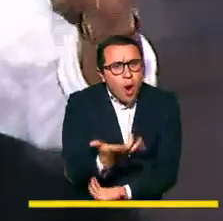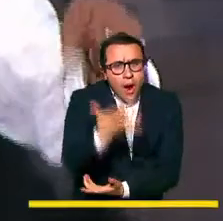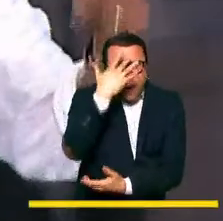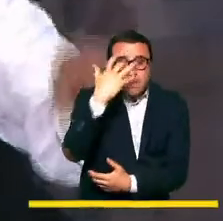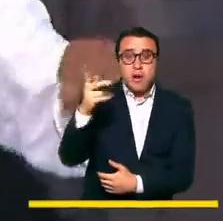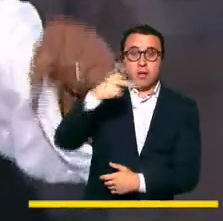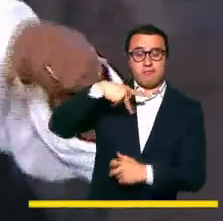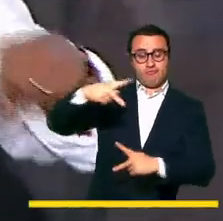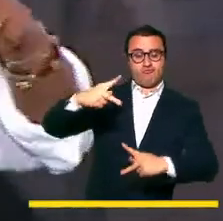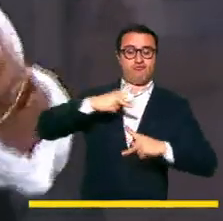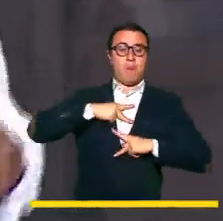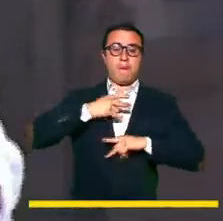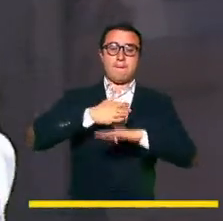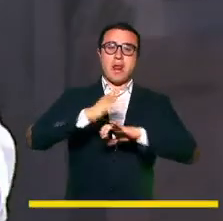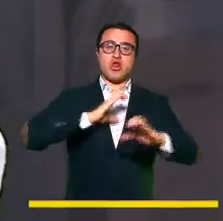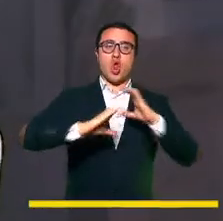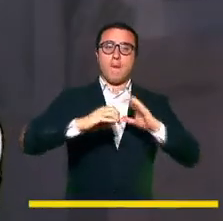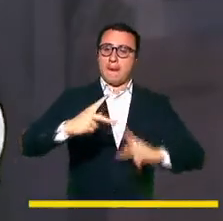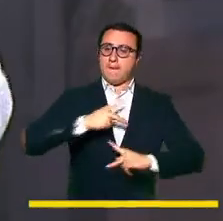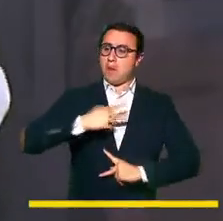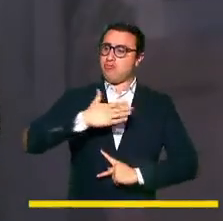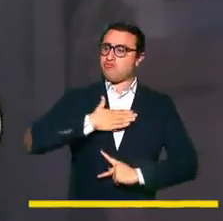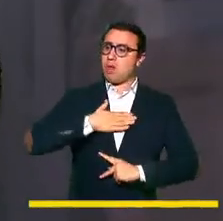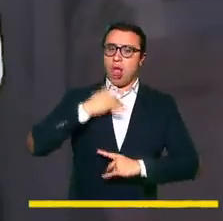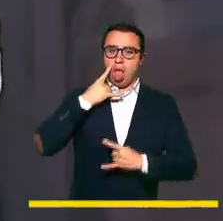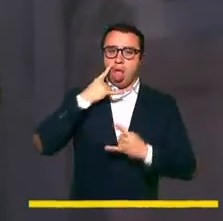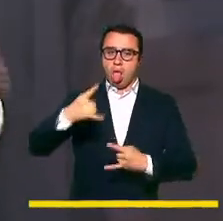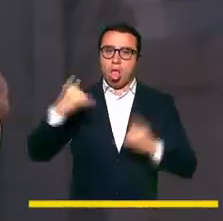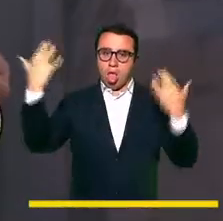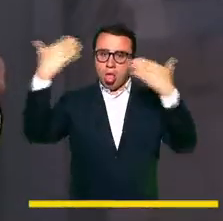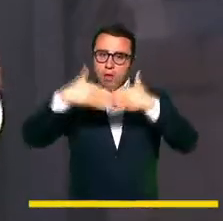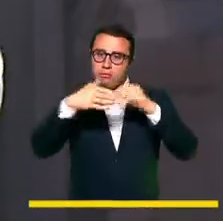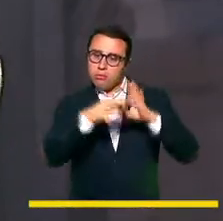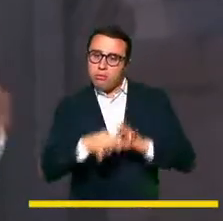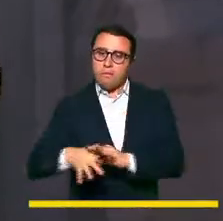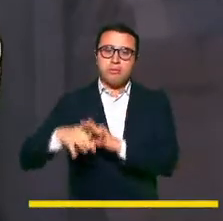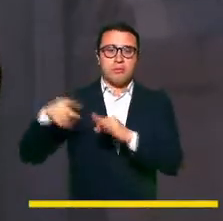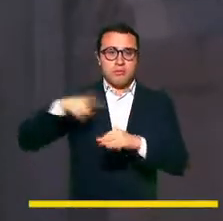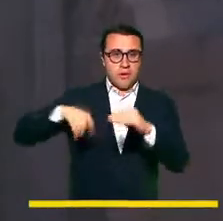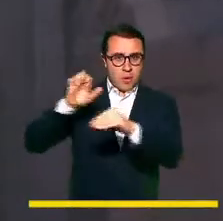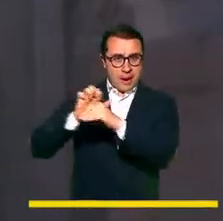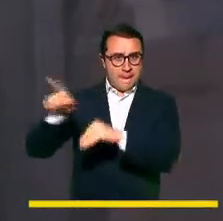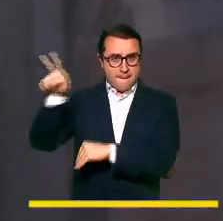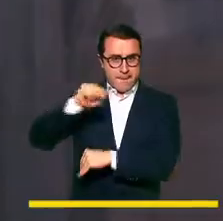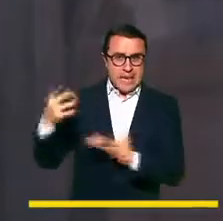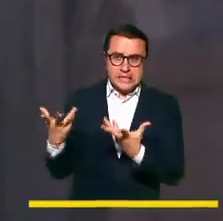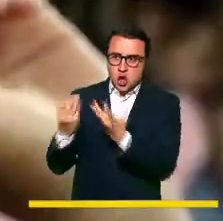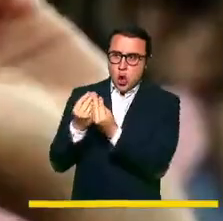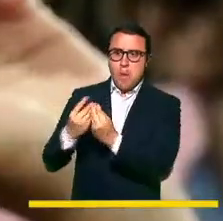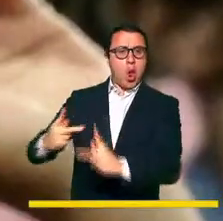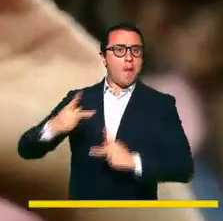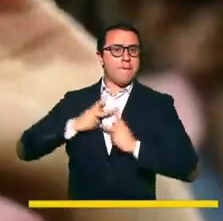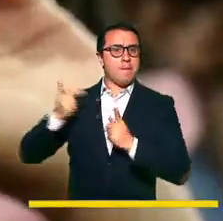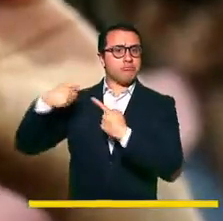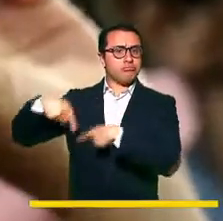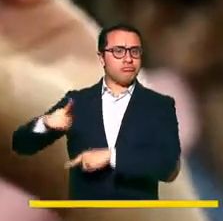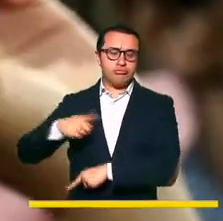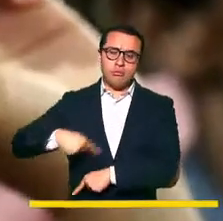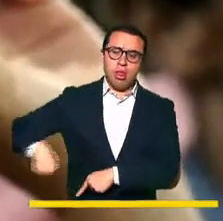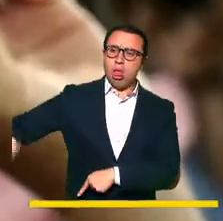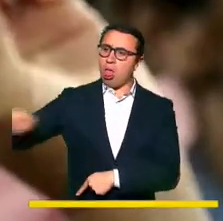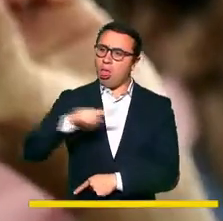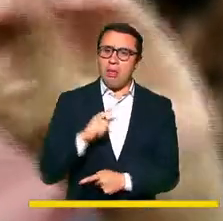los intereses económicos del grupo de EPS, de dueños de EPS, que se ha quedado, se